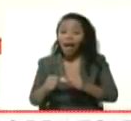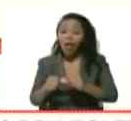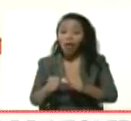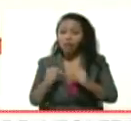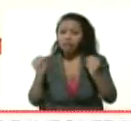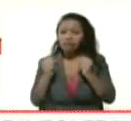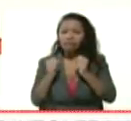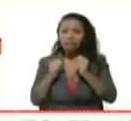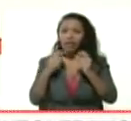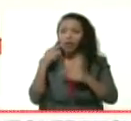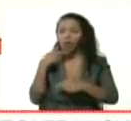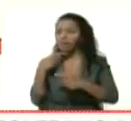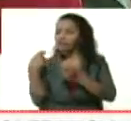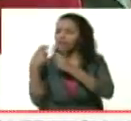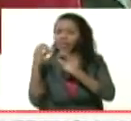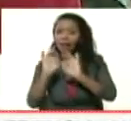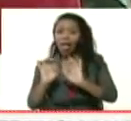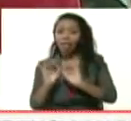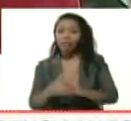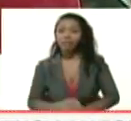y esas cosas que no las pudieron vender.